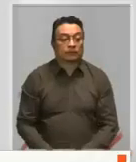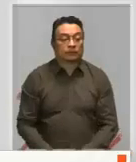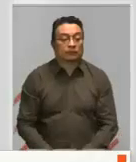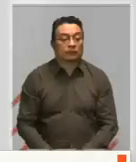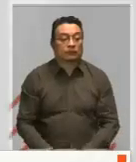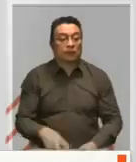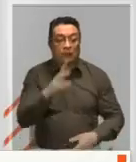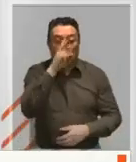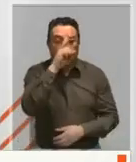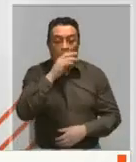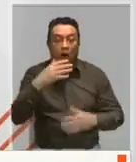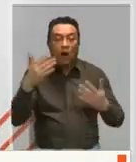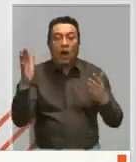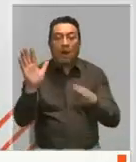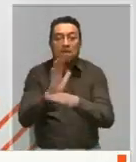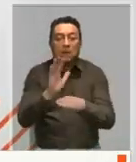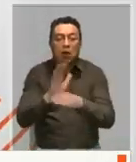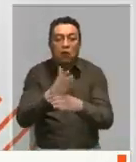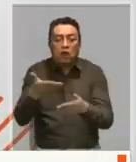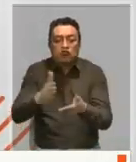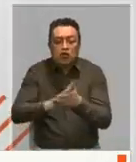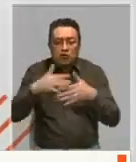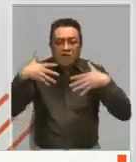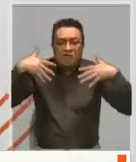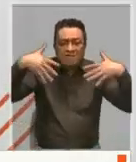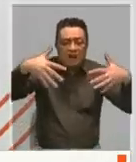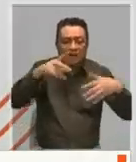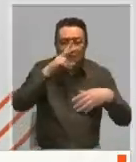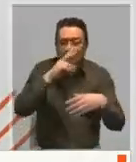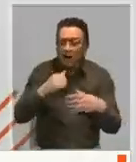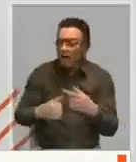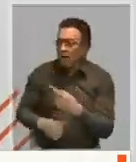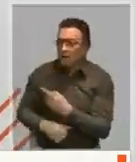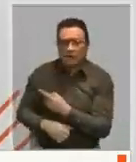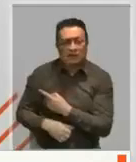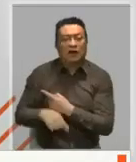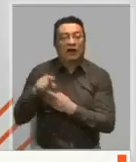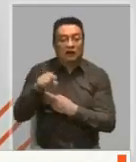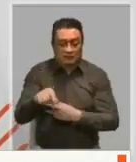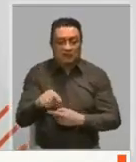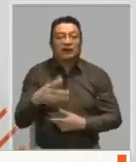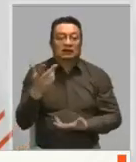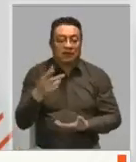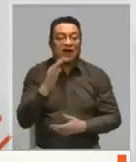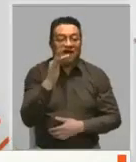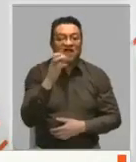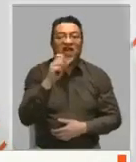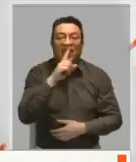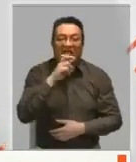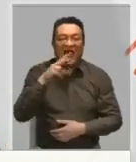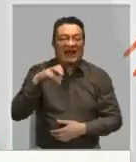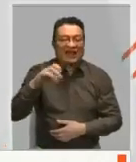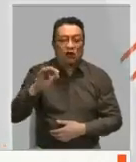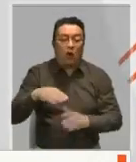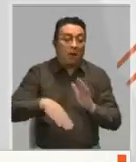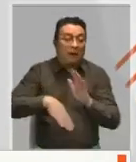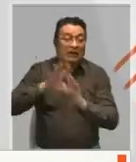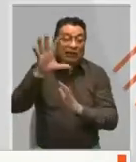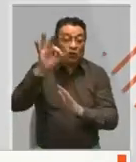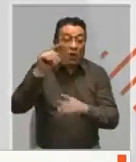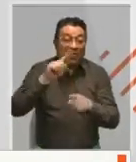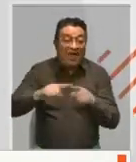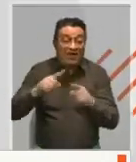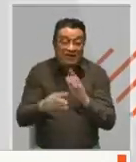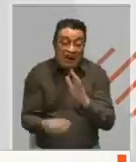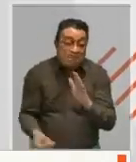parece una película de zombies quizás un juego nada de eso son los efectos del fentanilo 50 veces más fuerte que la heroína y hasta